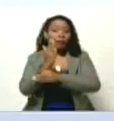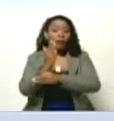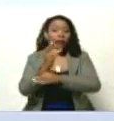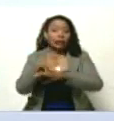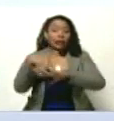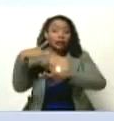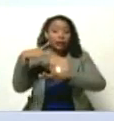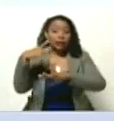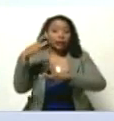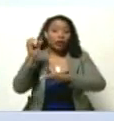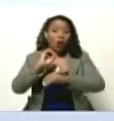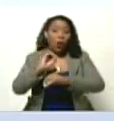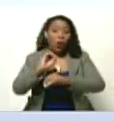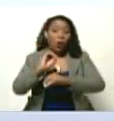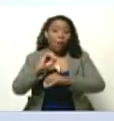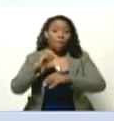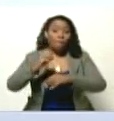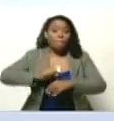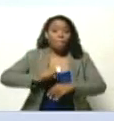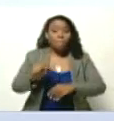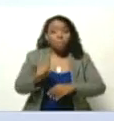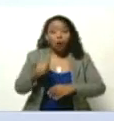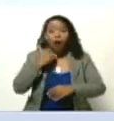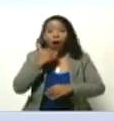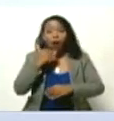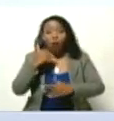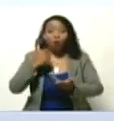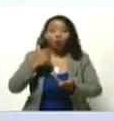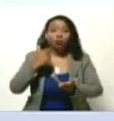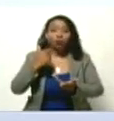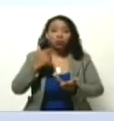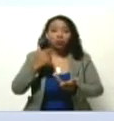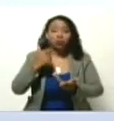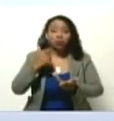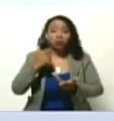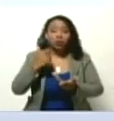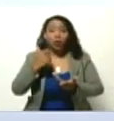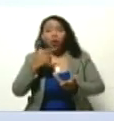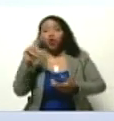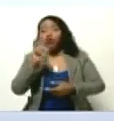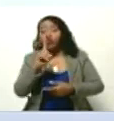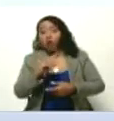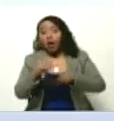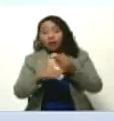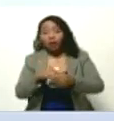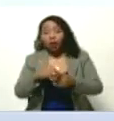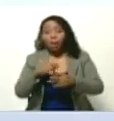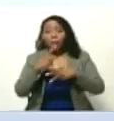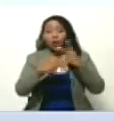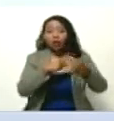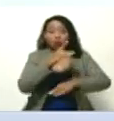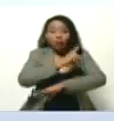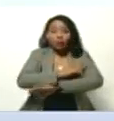ni inhabilitado o inhabilitada por la Contraloría General de la República. No estar sometido o sometido a procesos disciplinarios internos en curso en el